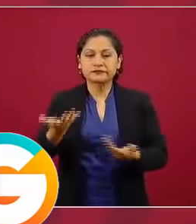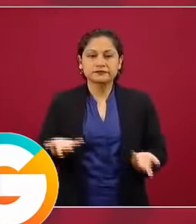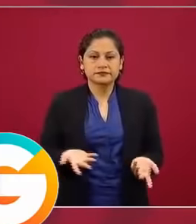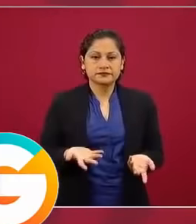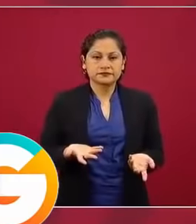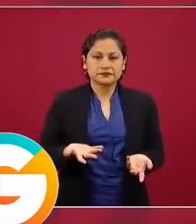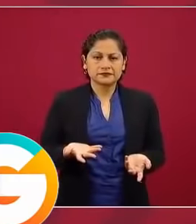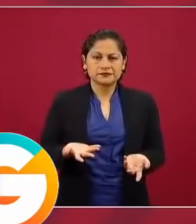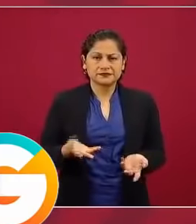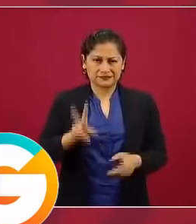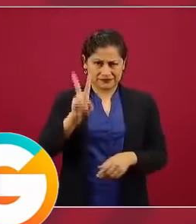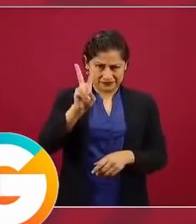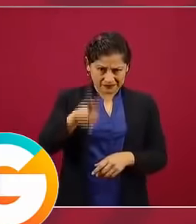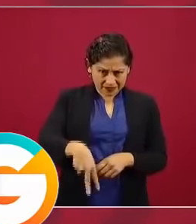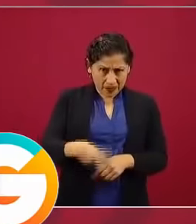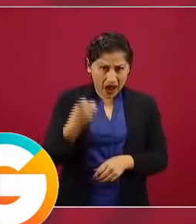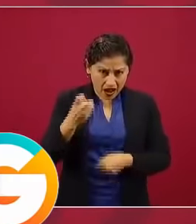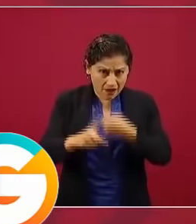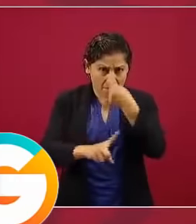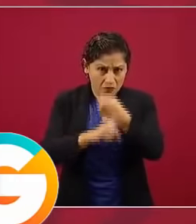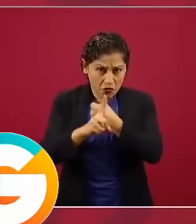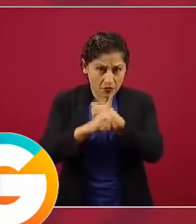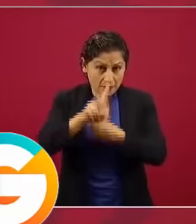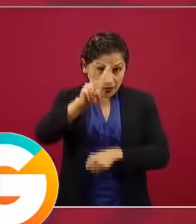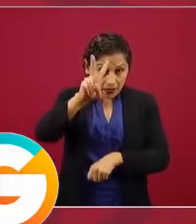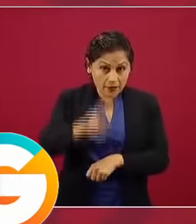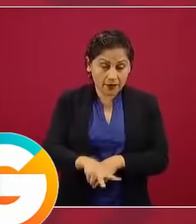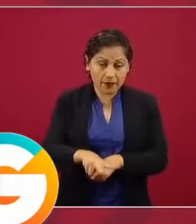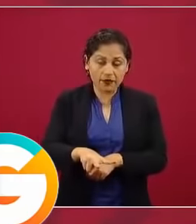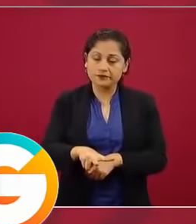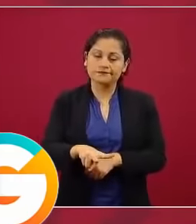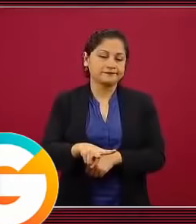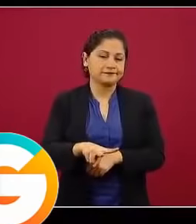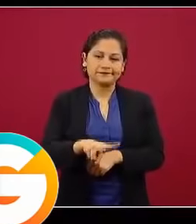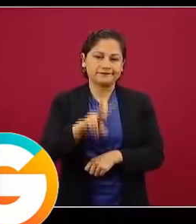Ese no es el fondo del asunto.